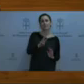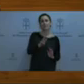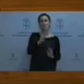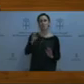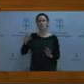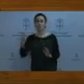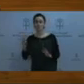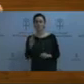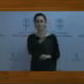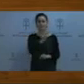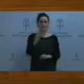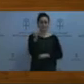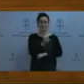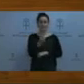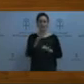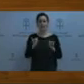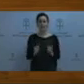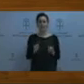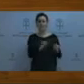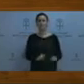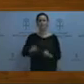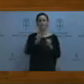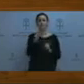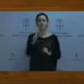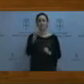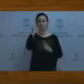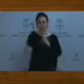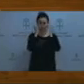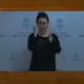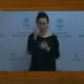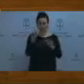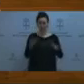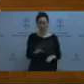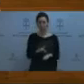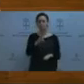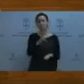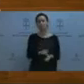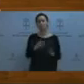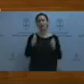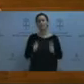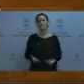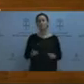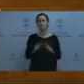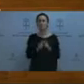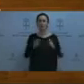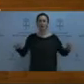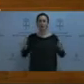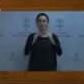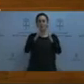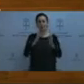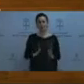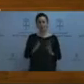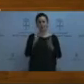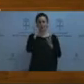de diciembre, de Tenencia, Protección y Derechos de los Animales. Ante el citado aumento de animales de compañía, los municipios y